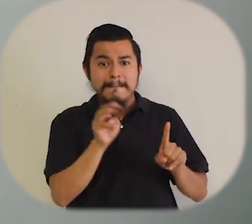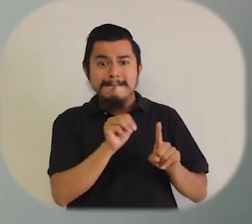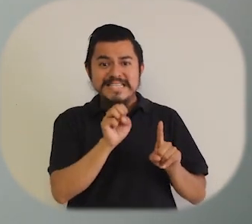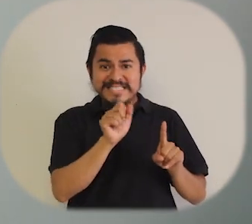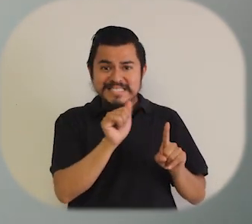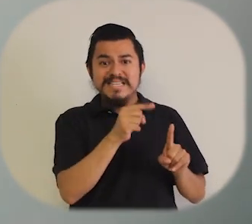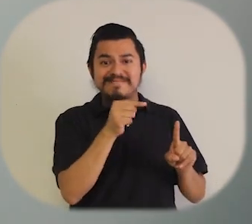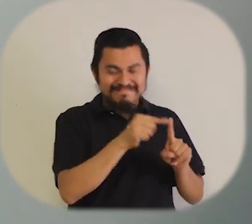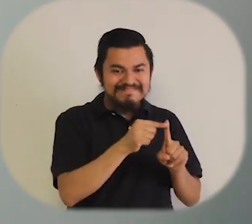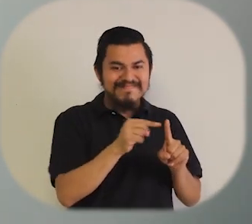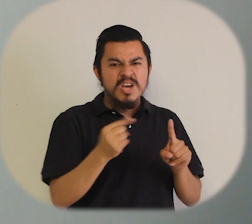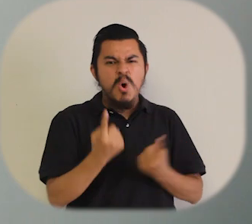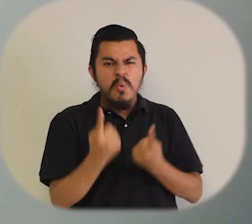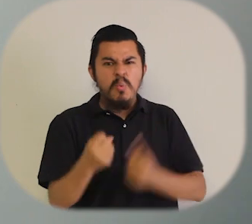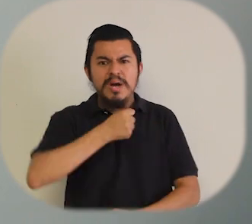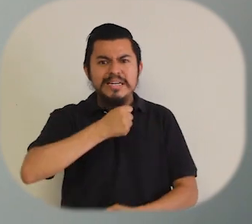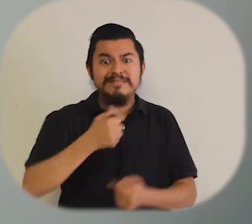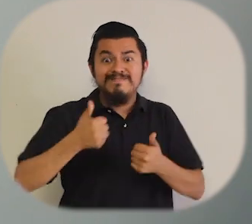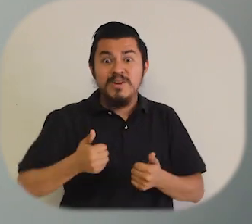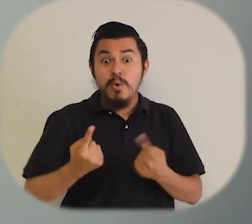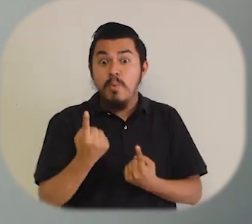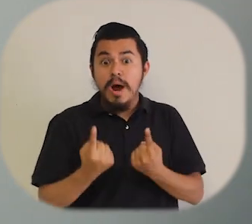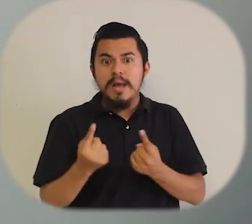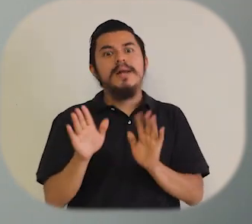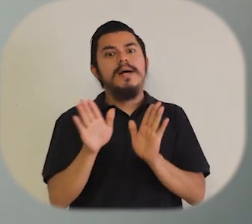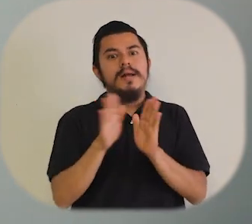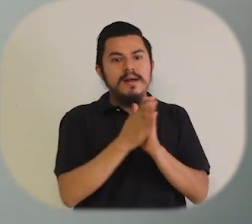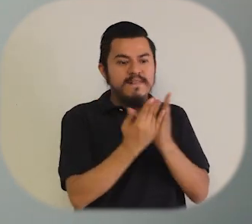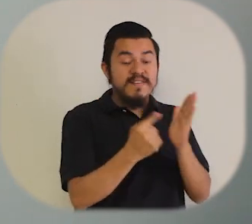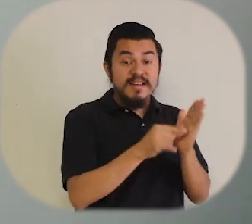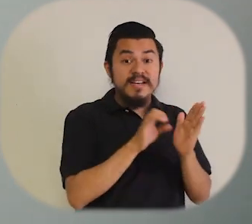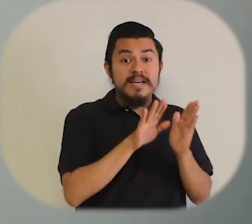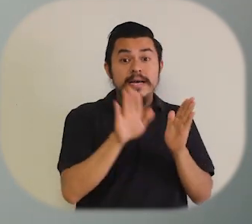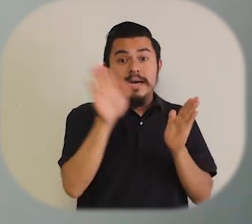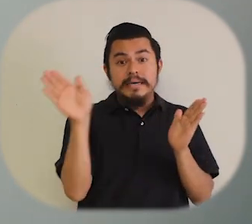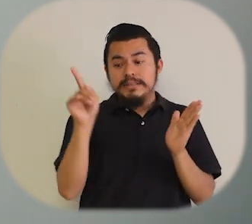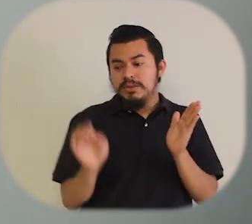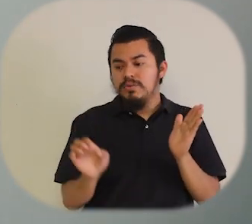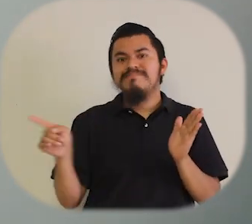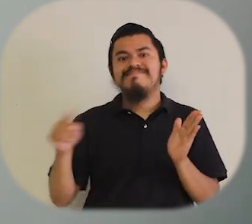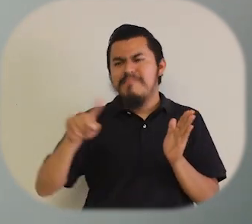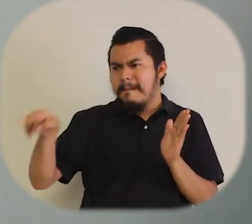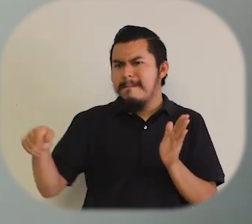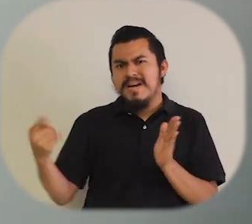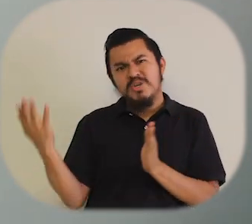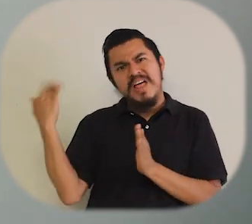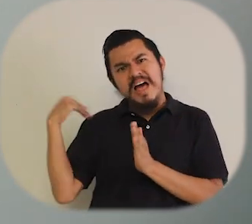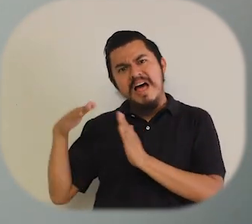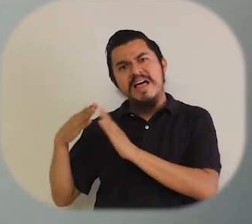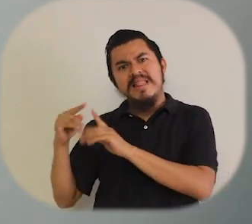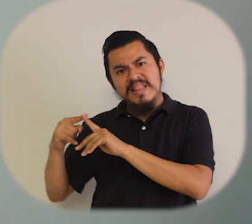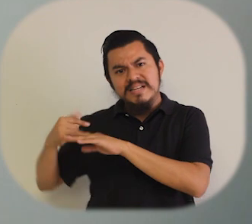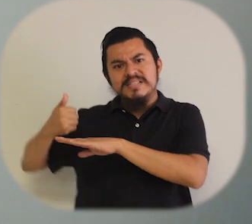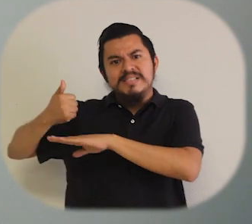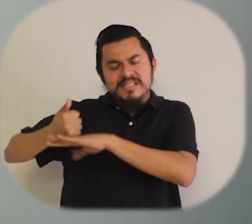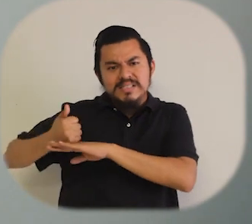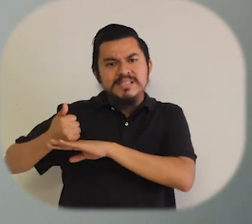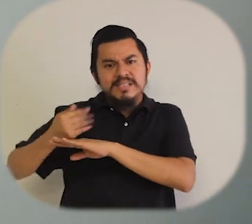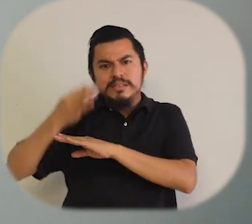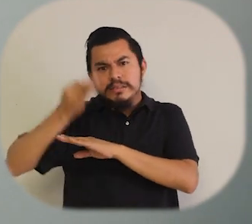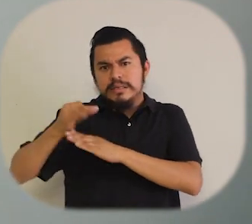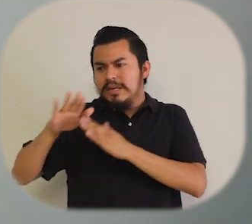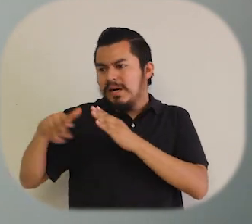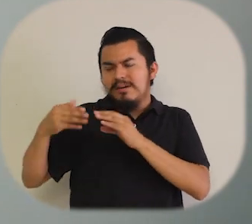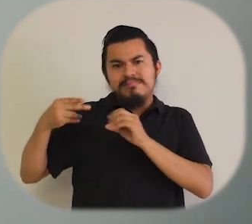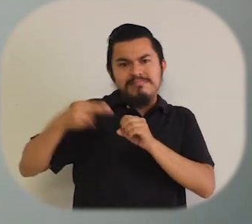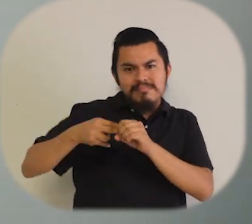es el evangelio? Que Jesús es el Cristo. Así lo define la Biblia. Ellos creyeron el evangelio de esta forma y lo compartieron así. Todos los